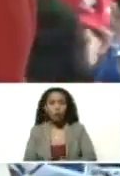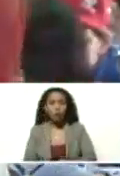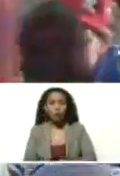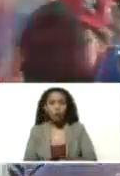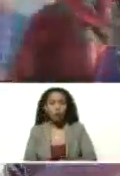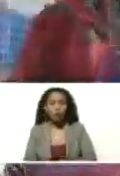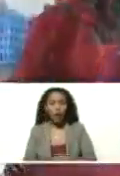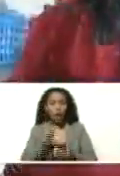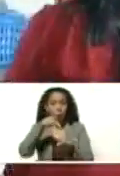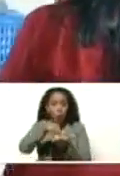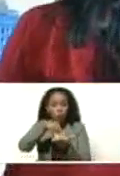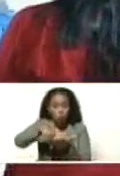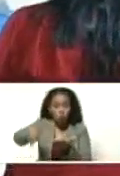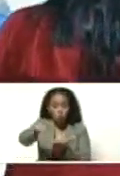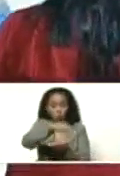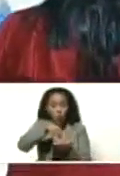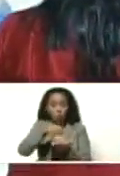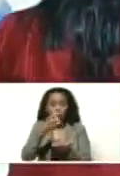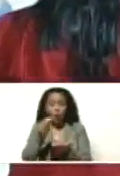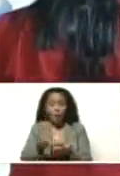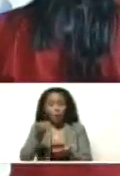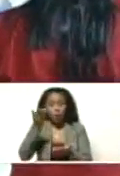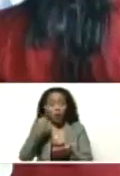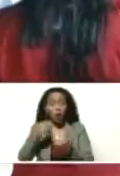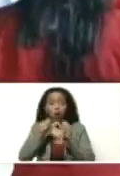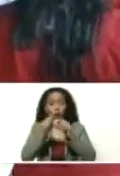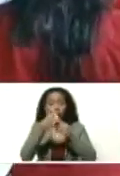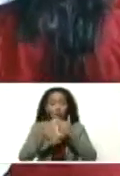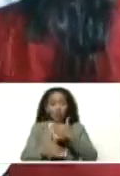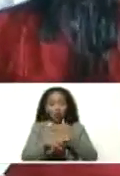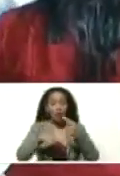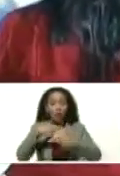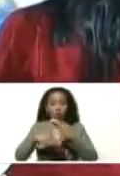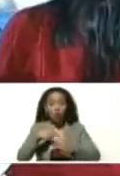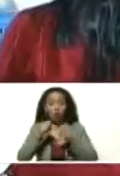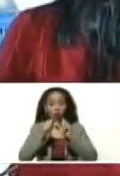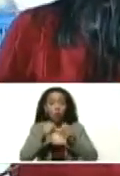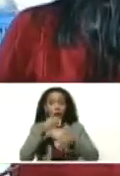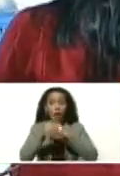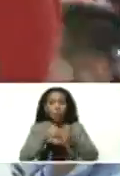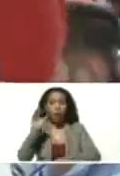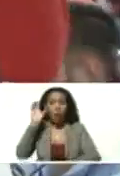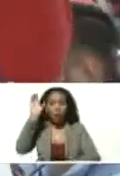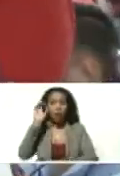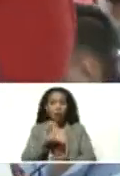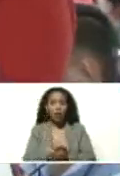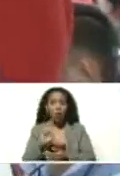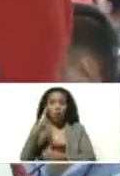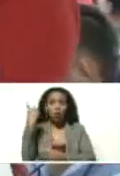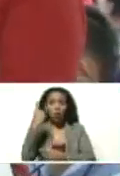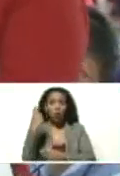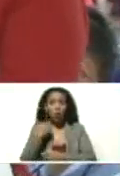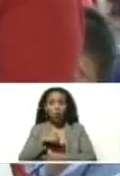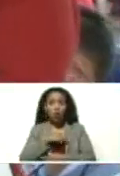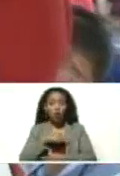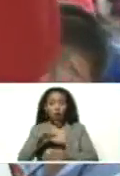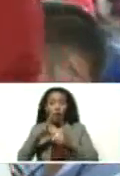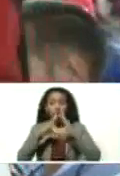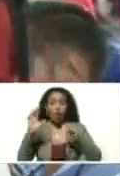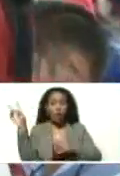a los puntos y círculos, muy importante. Seguimos avanzando en revolución y seguimos haciendo patria. No solo somos nosotros, es